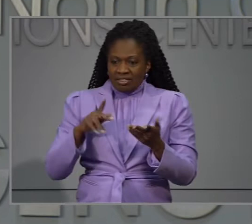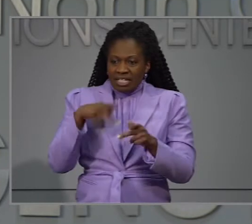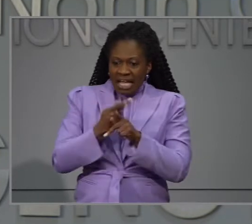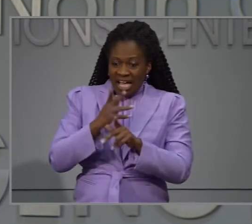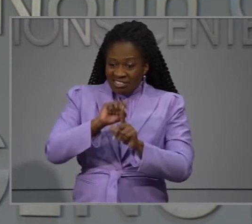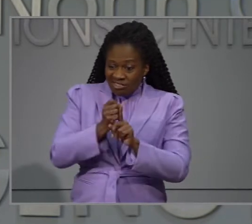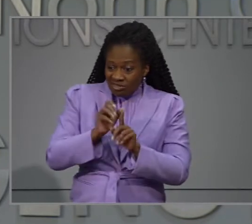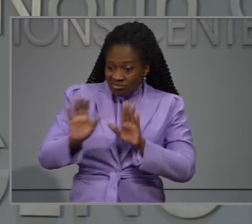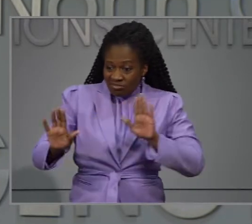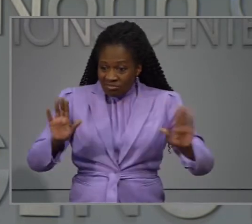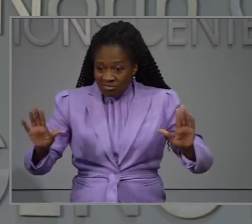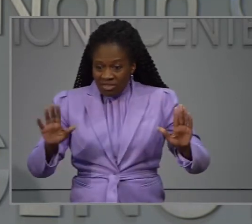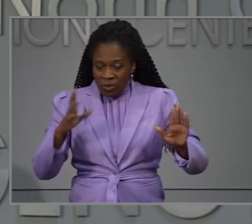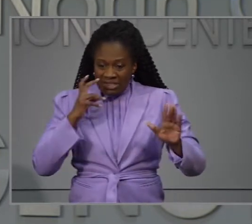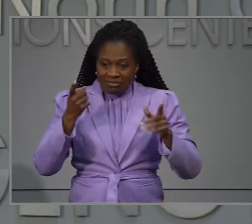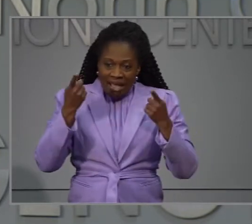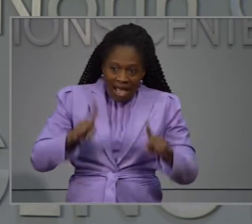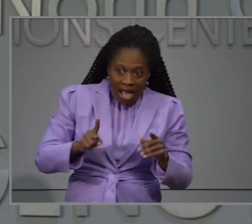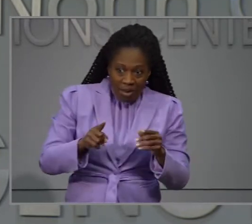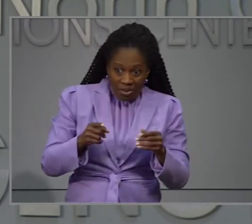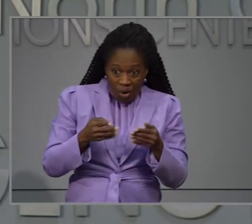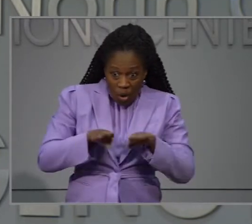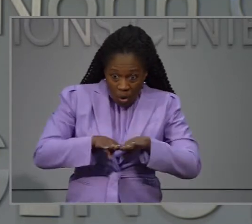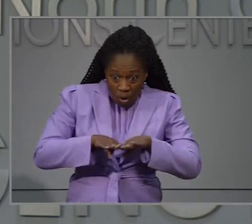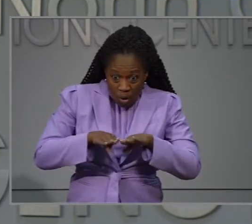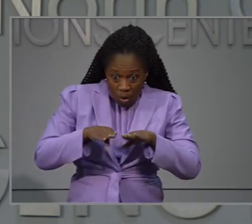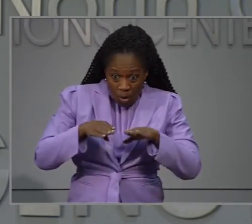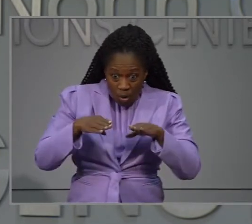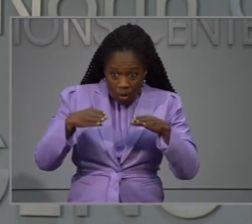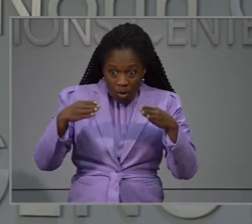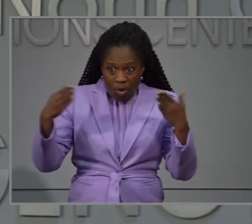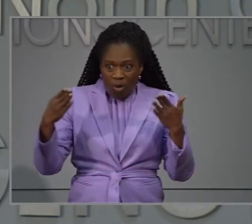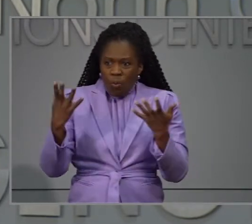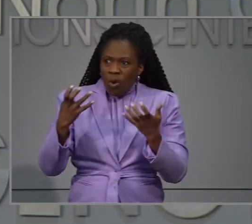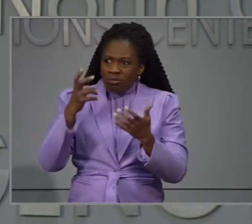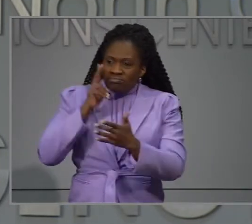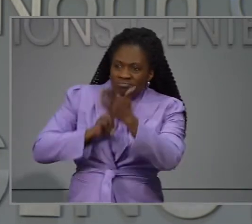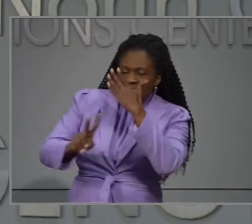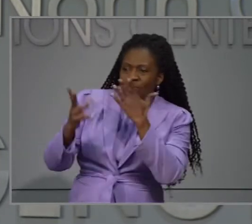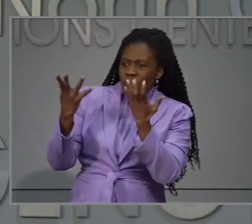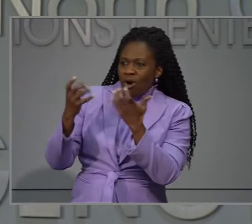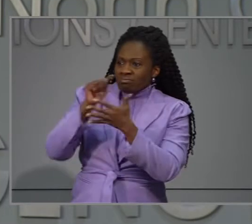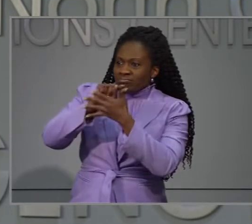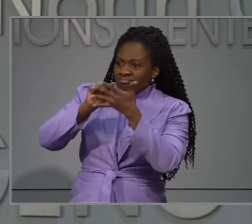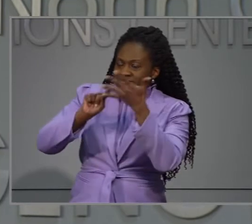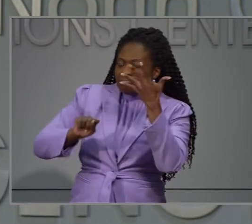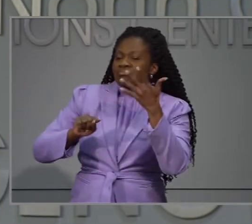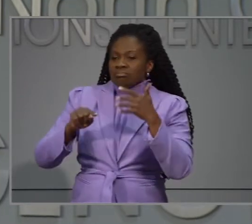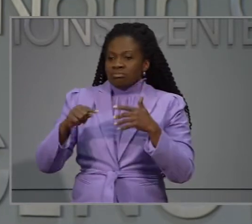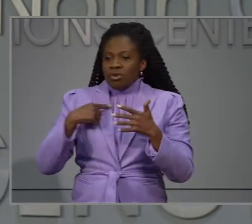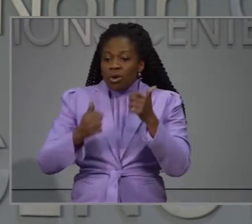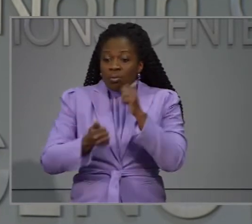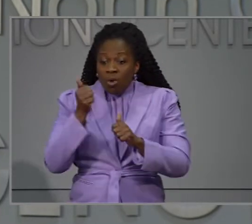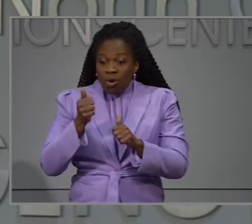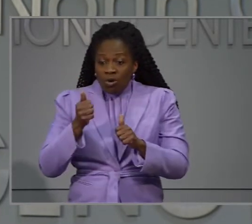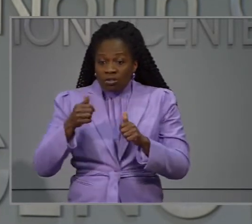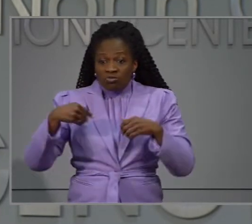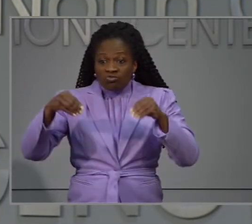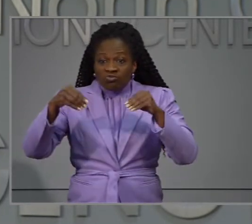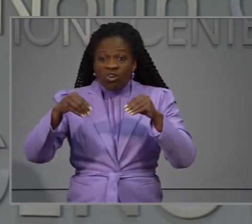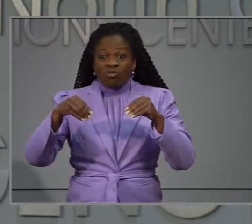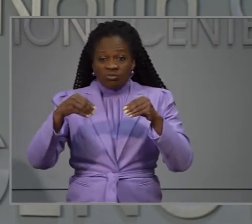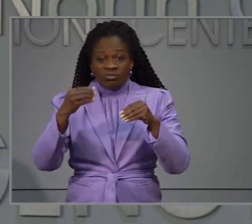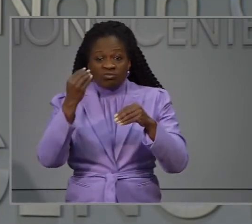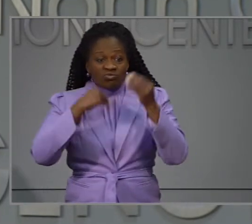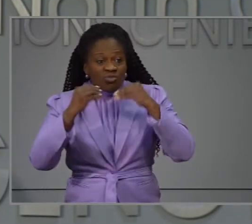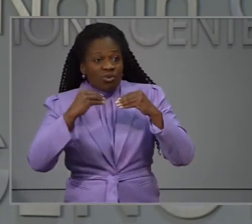diarias que no está diciendo qué tipo de condiciones quisieran volver a ver conforme abrimos los negocios hemos